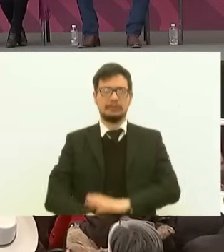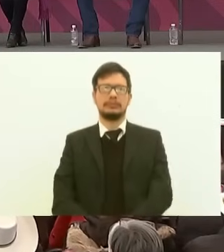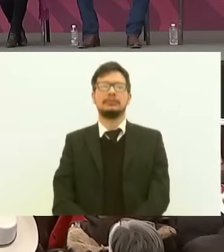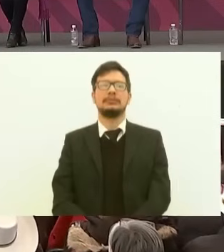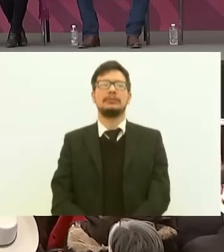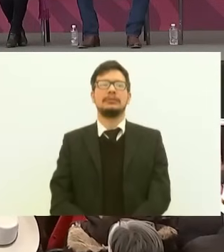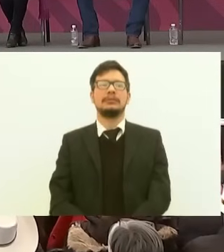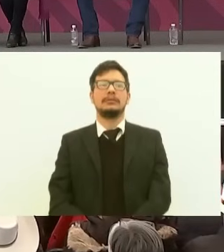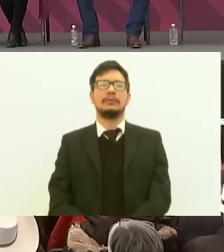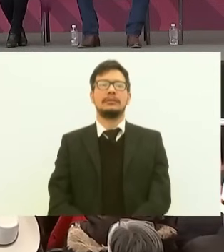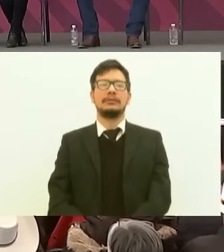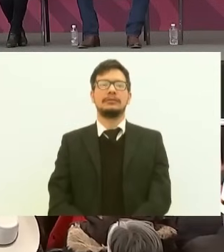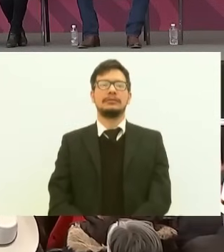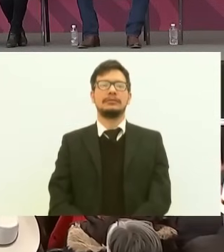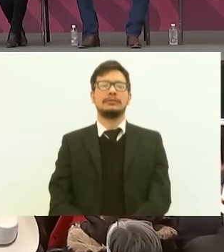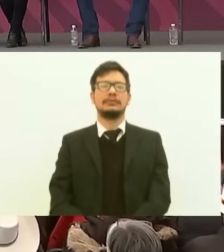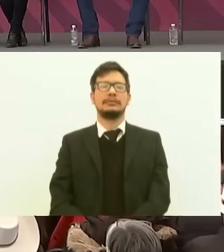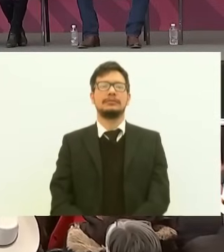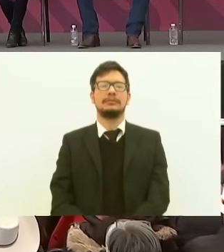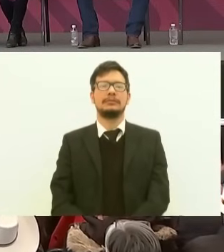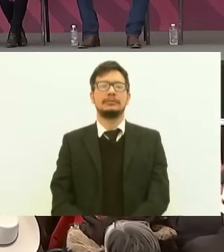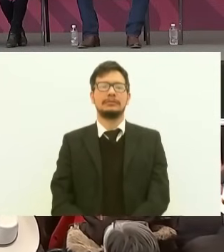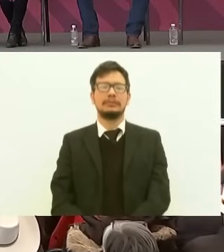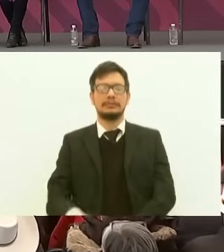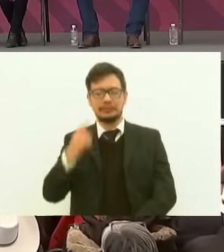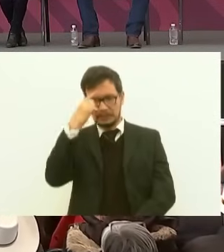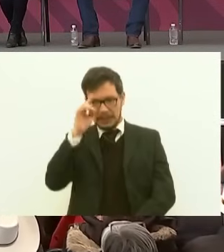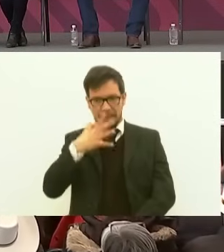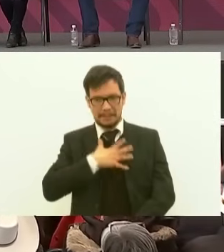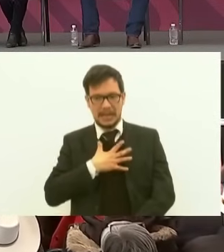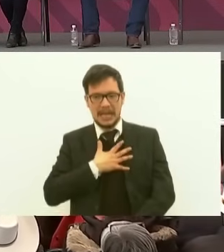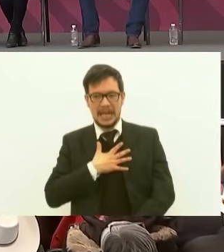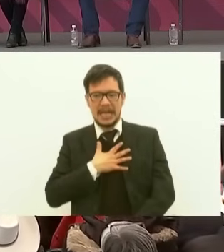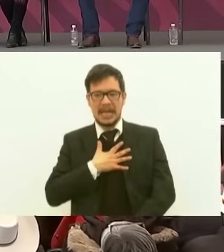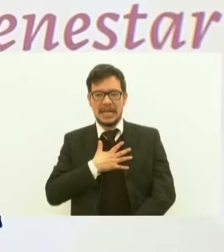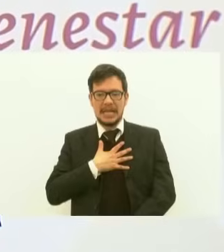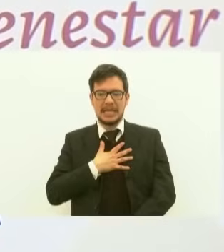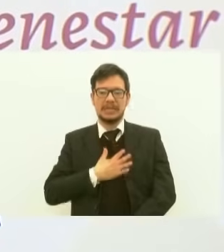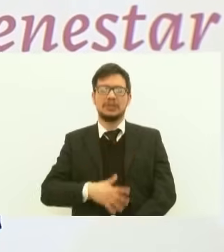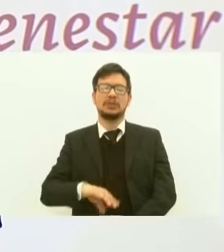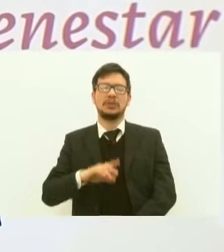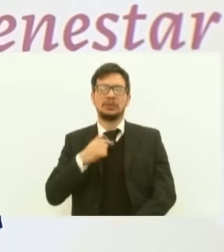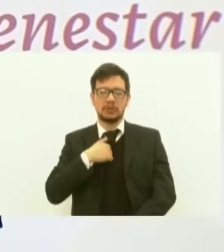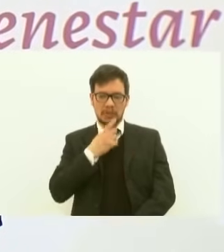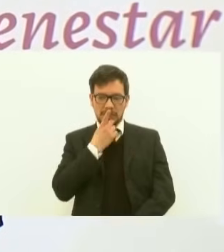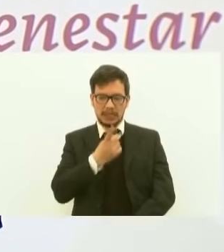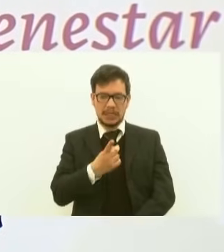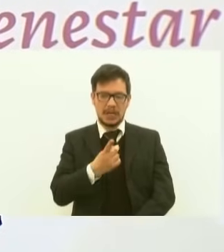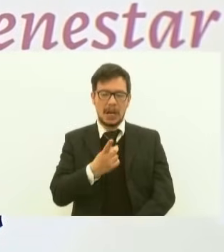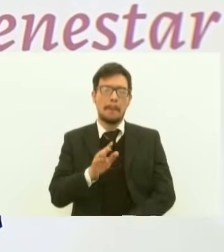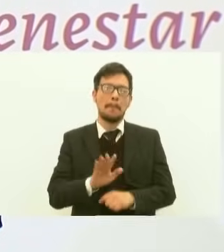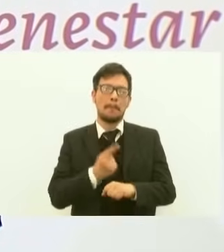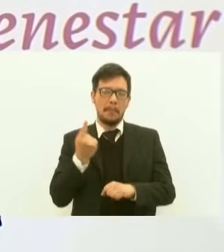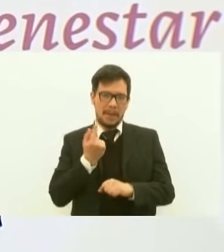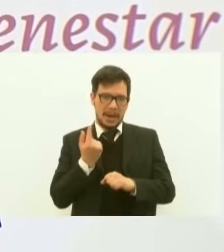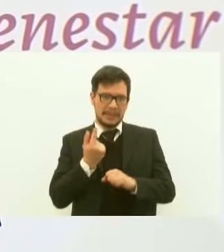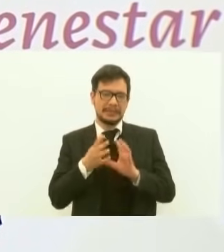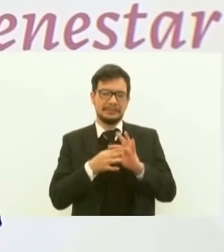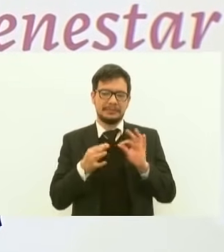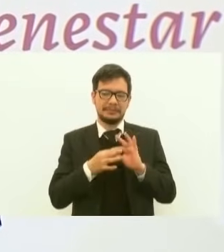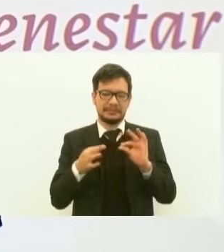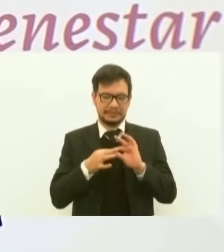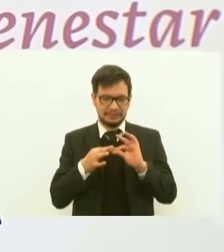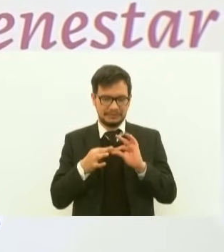Pero para mí, y les voy a decir también por qué, no va a ser así. No, voy a